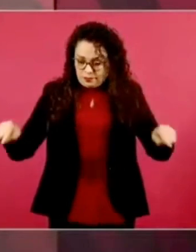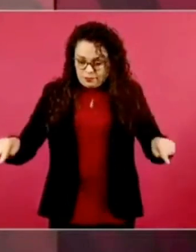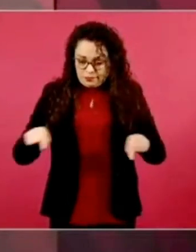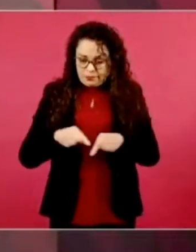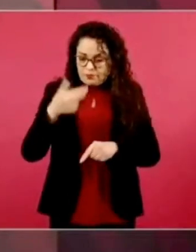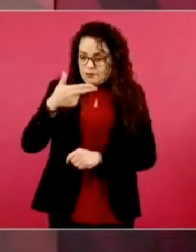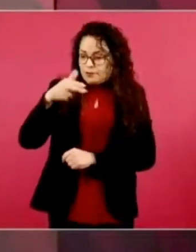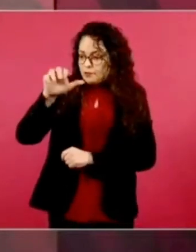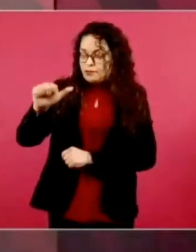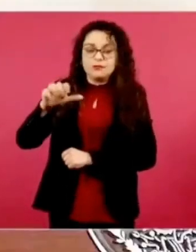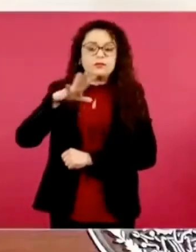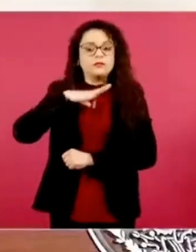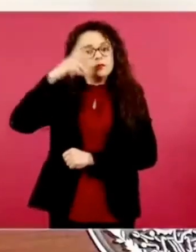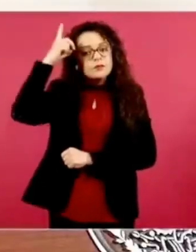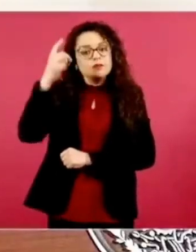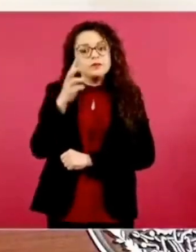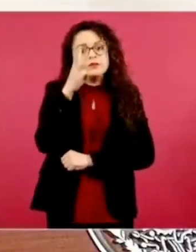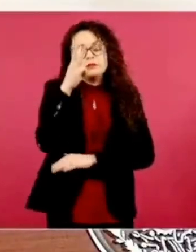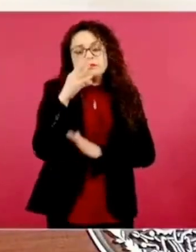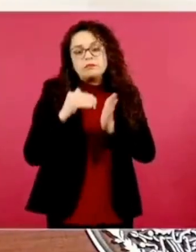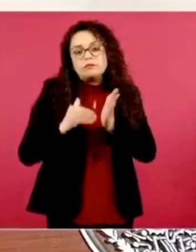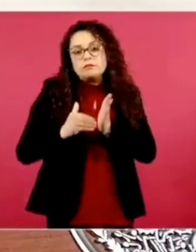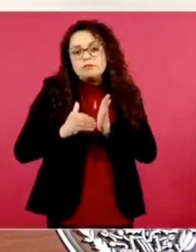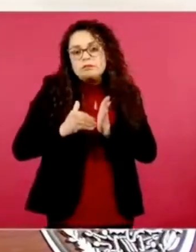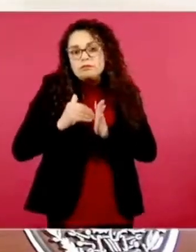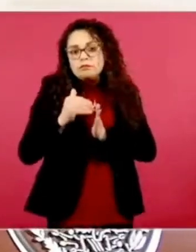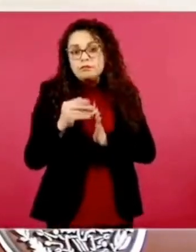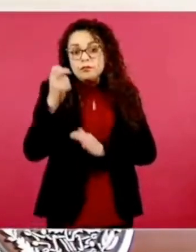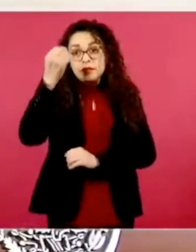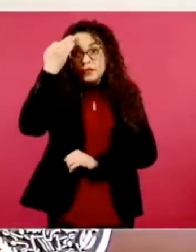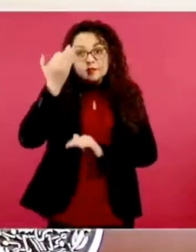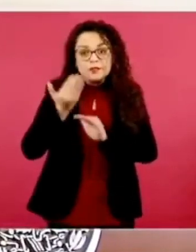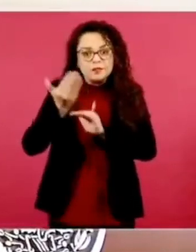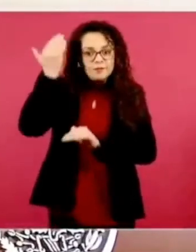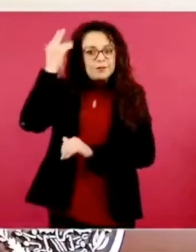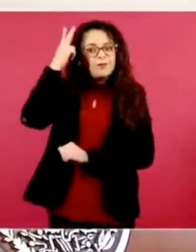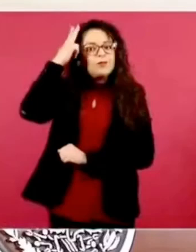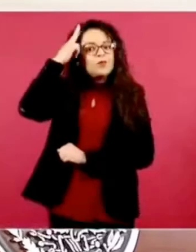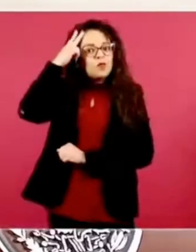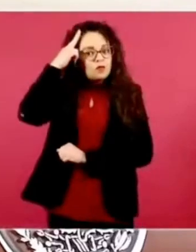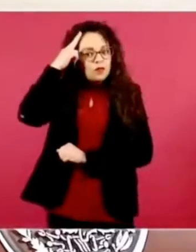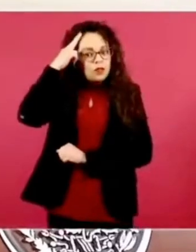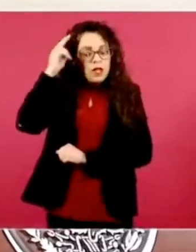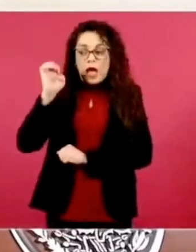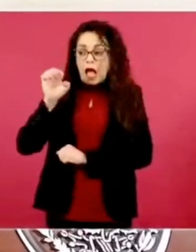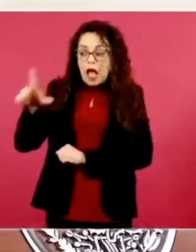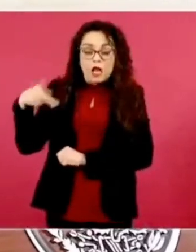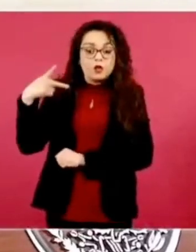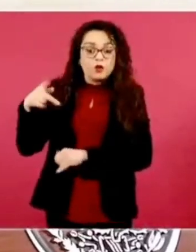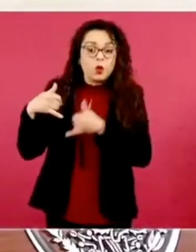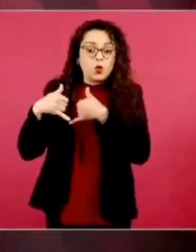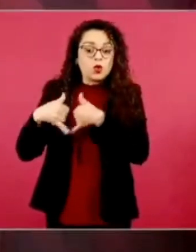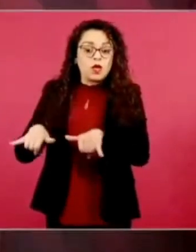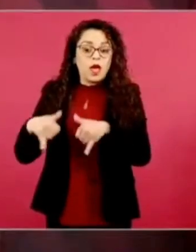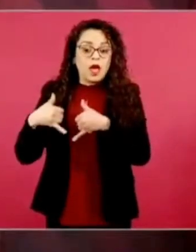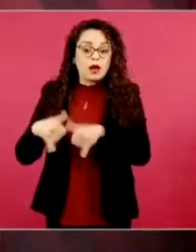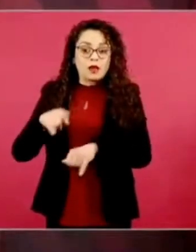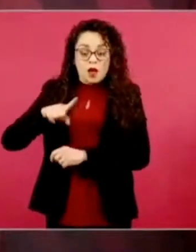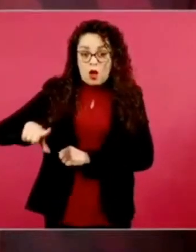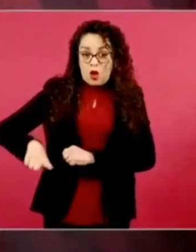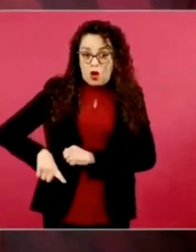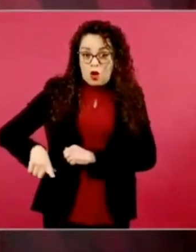en el Porfiriato. Y su yerno y él se alternaban la gobernatura de